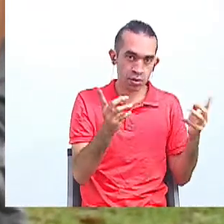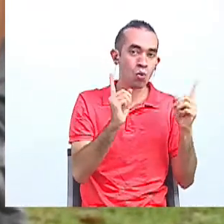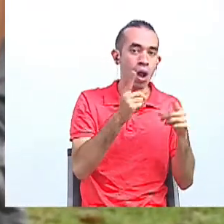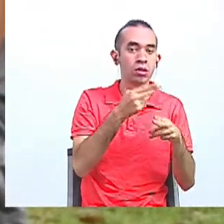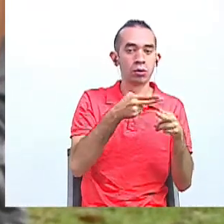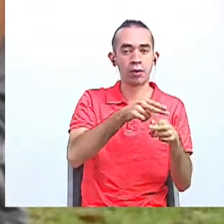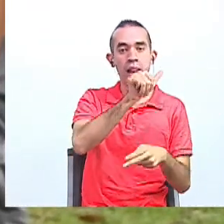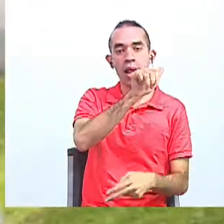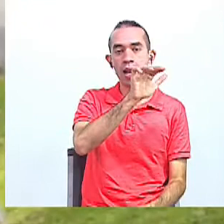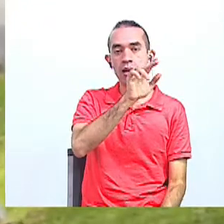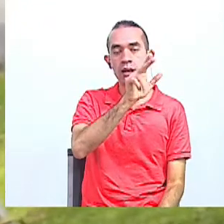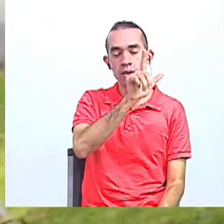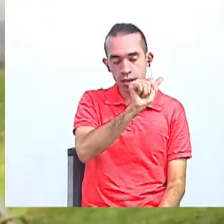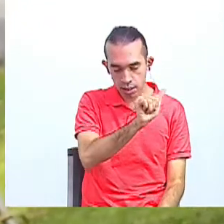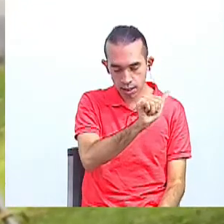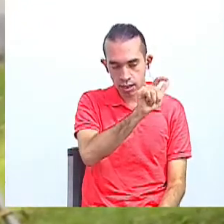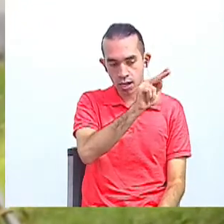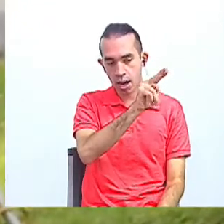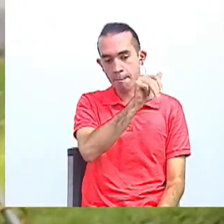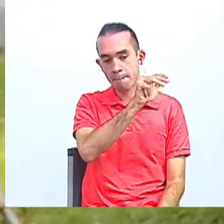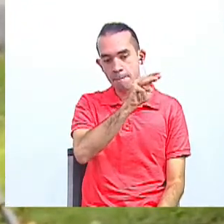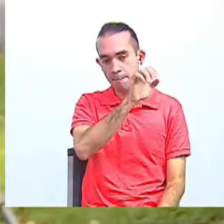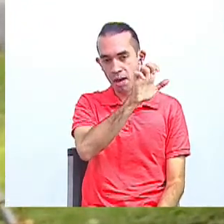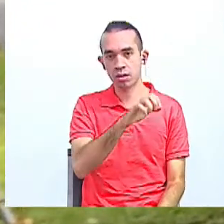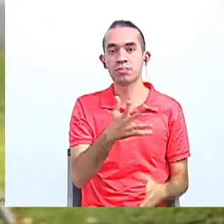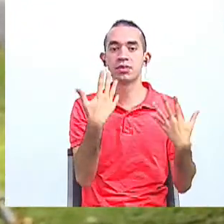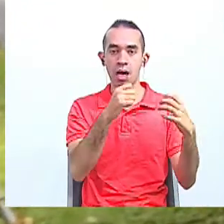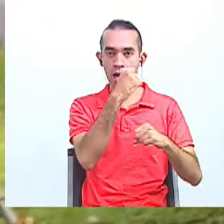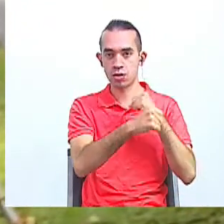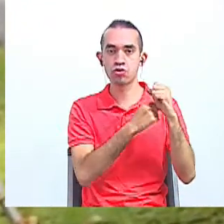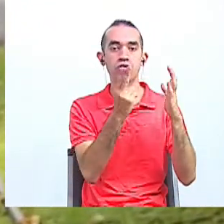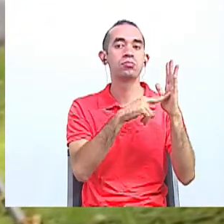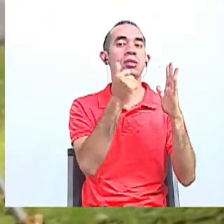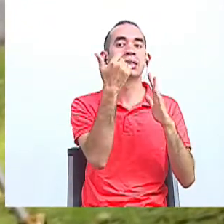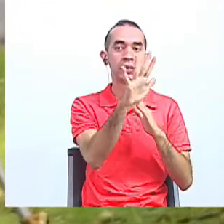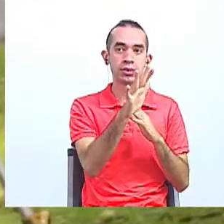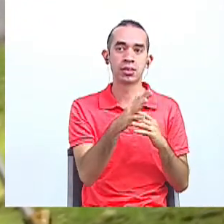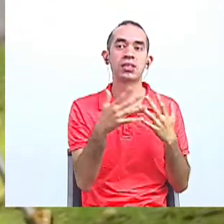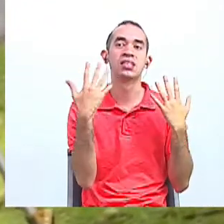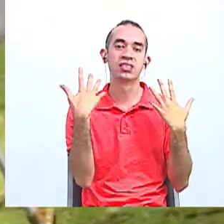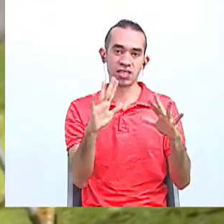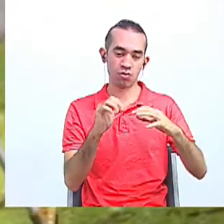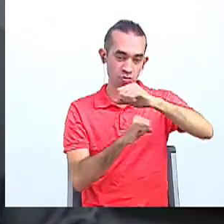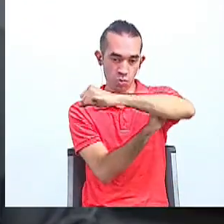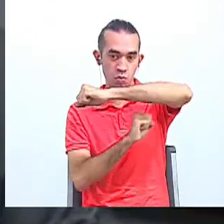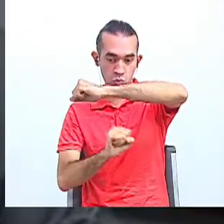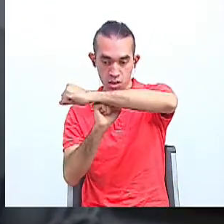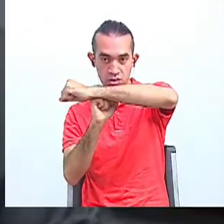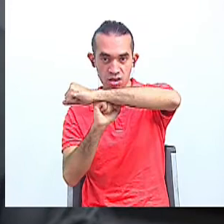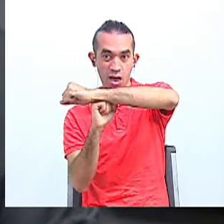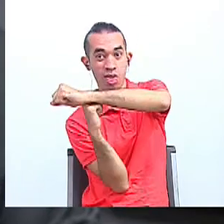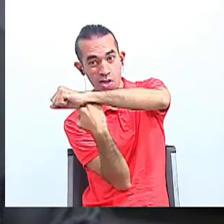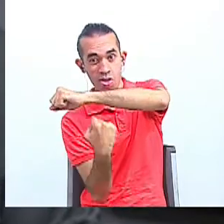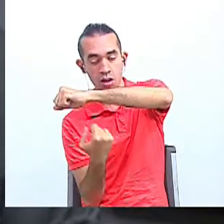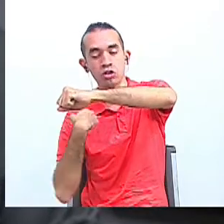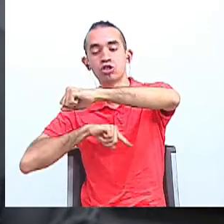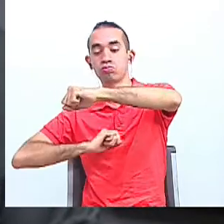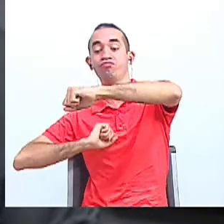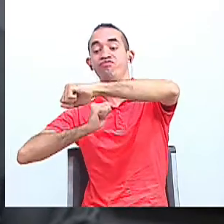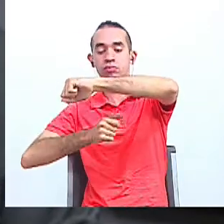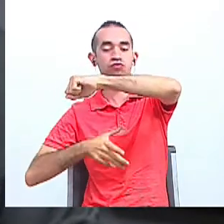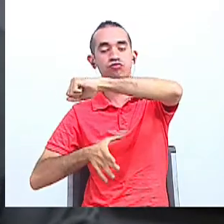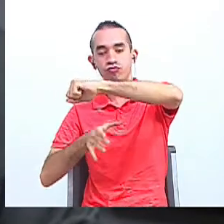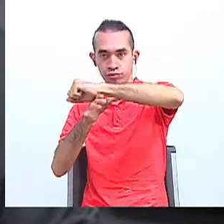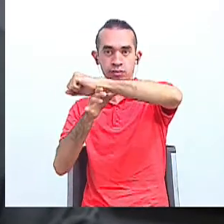NAME, en el que hemos colaborado en el 2015 con el levantamiento de un pilón de un puente. En este año estamos colaborando con el INCOFER,